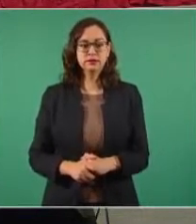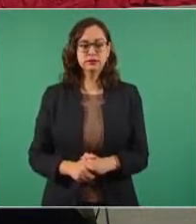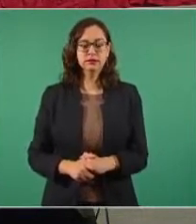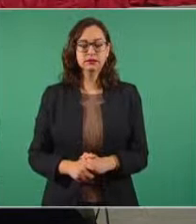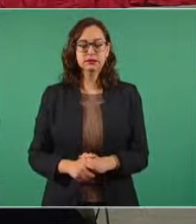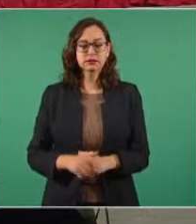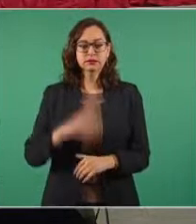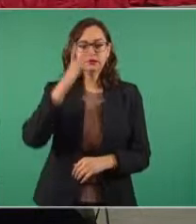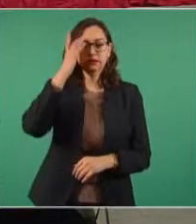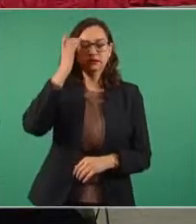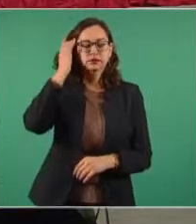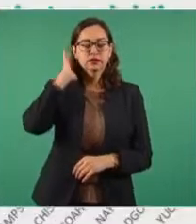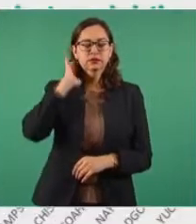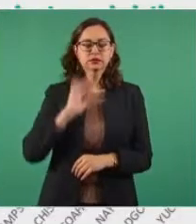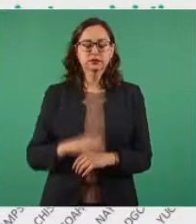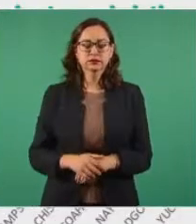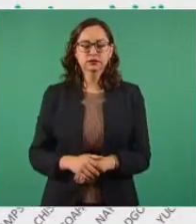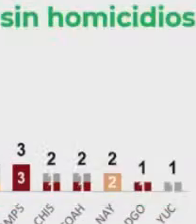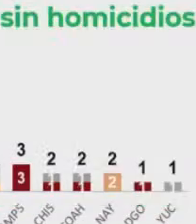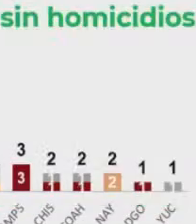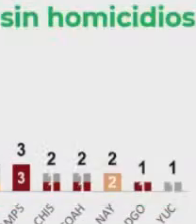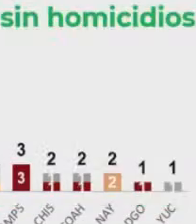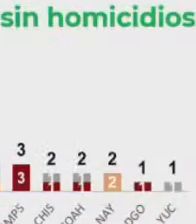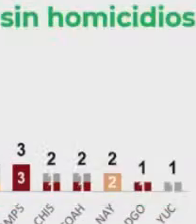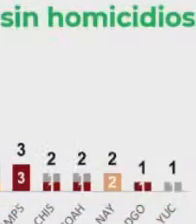en los tres días